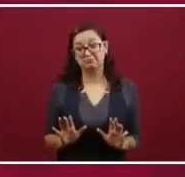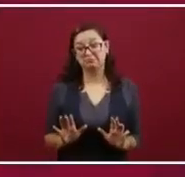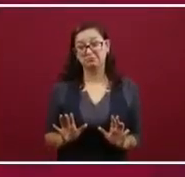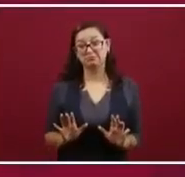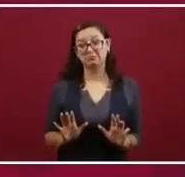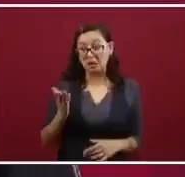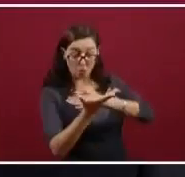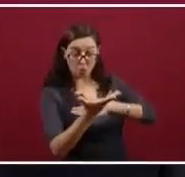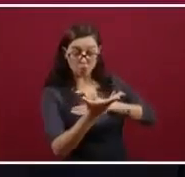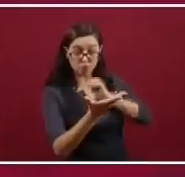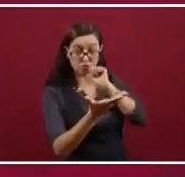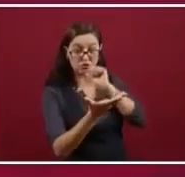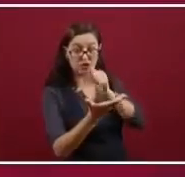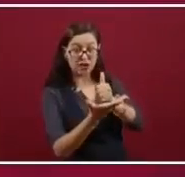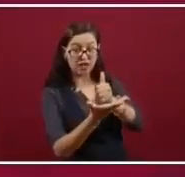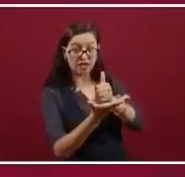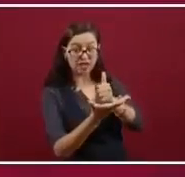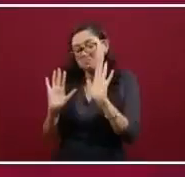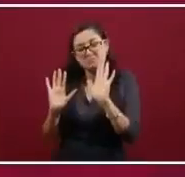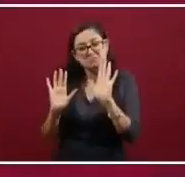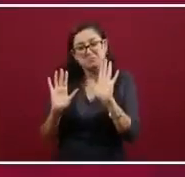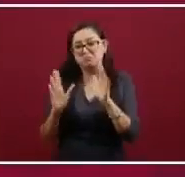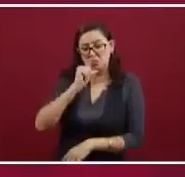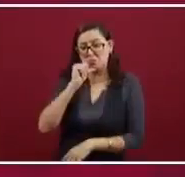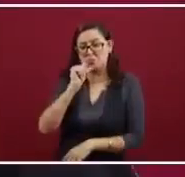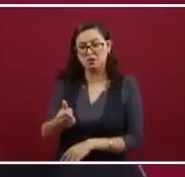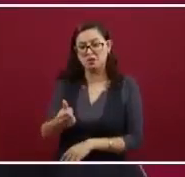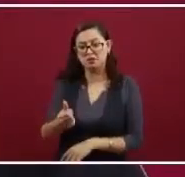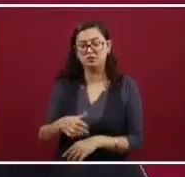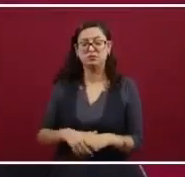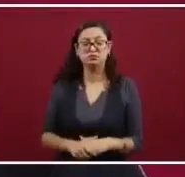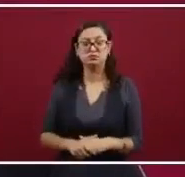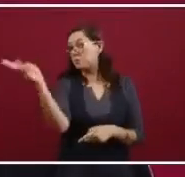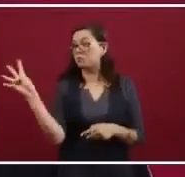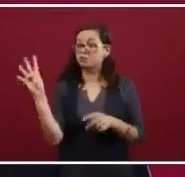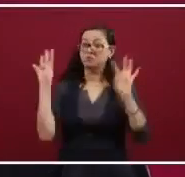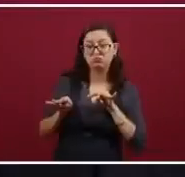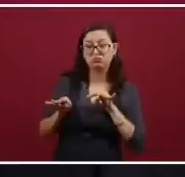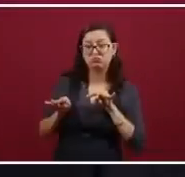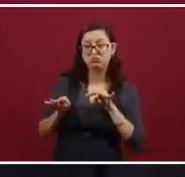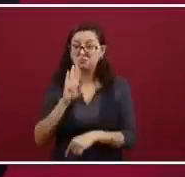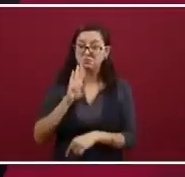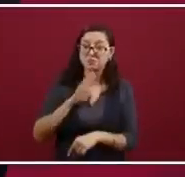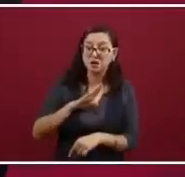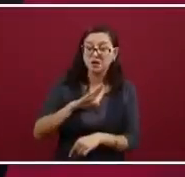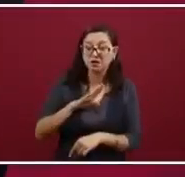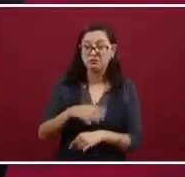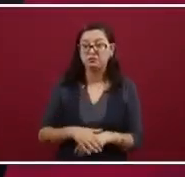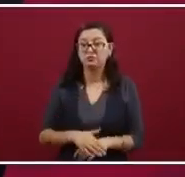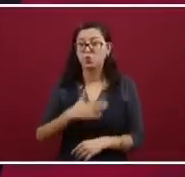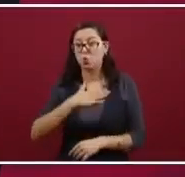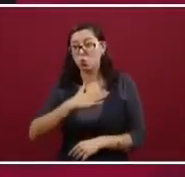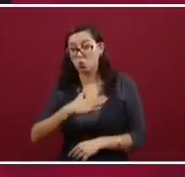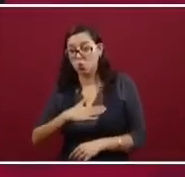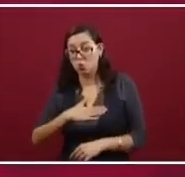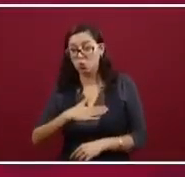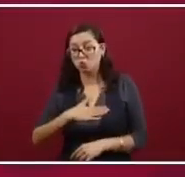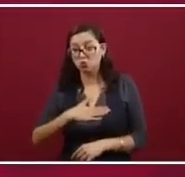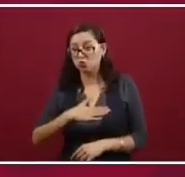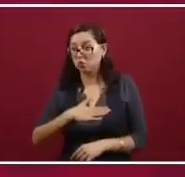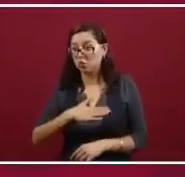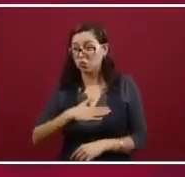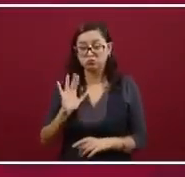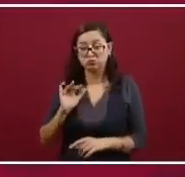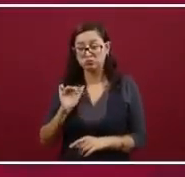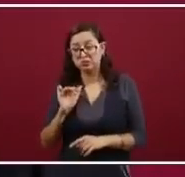injusto lo que se solicita, pues yo soy de la idea, haz el paro. Y que los ciudadanos califiquen si es justo